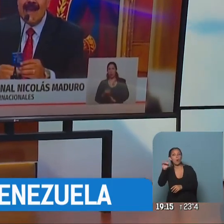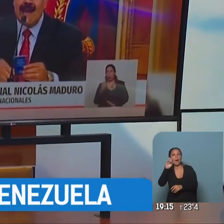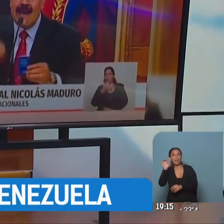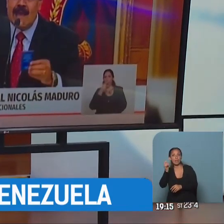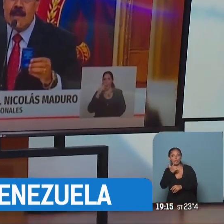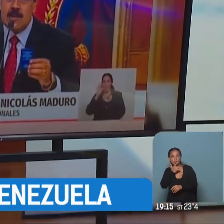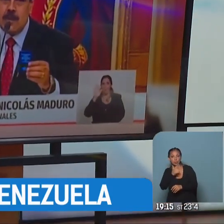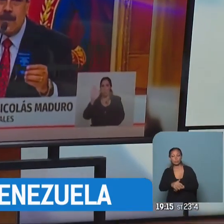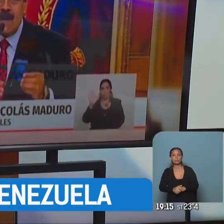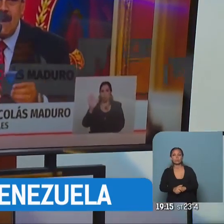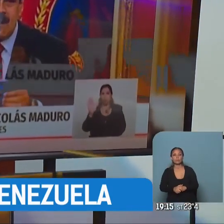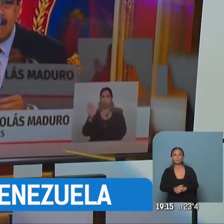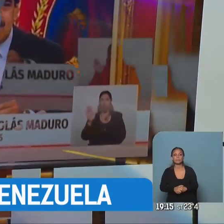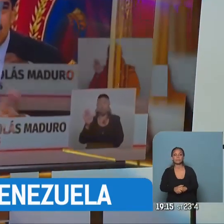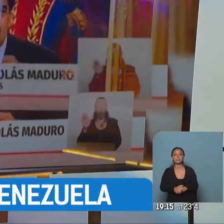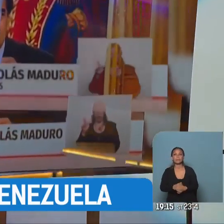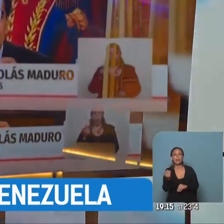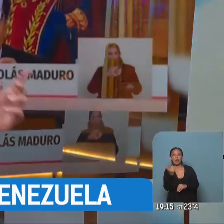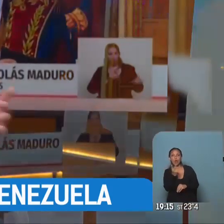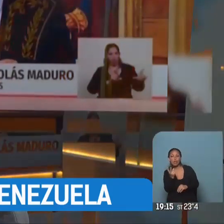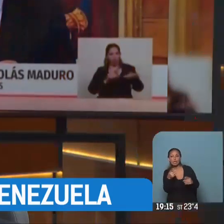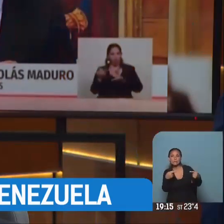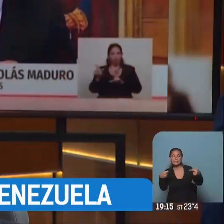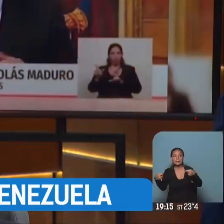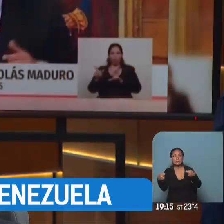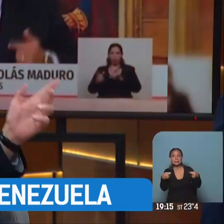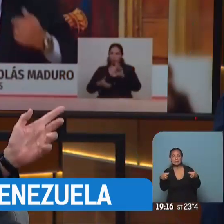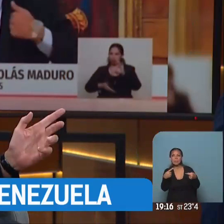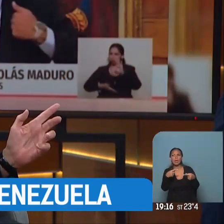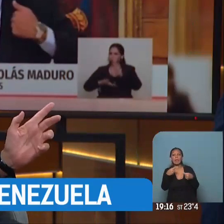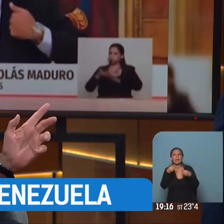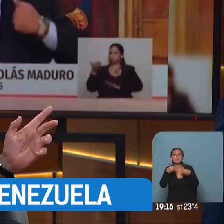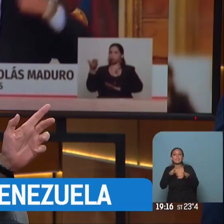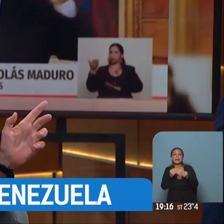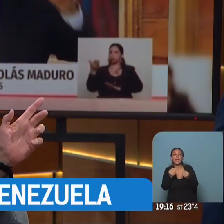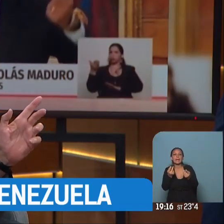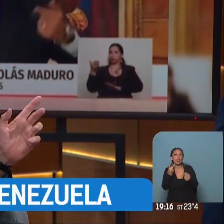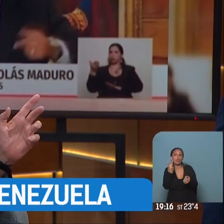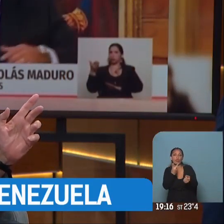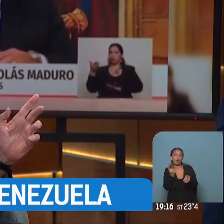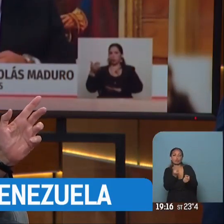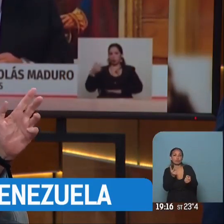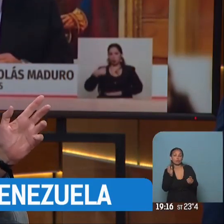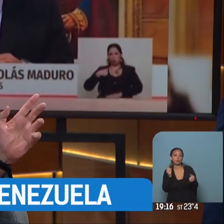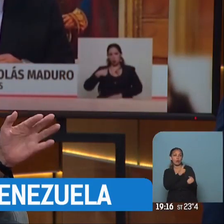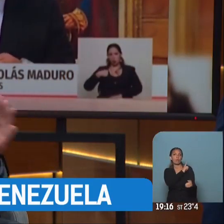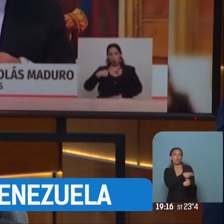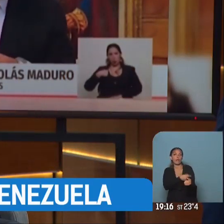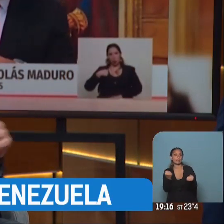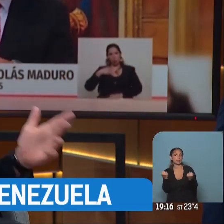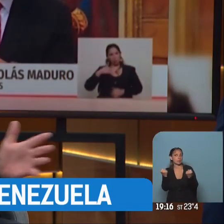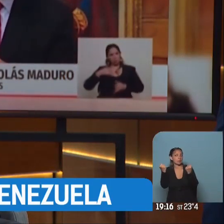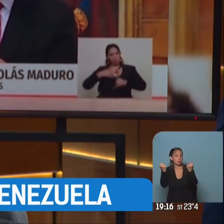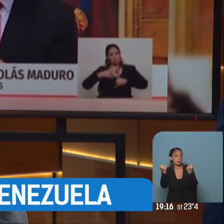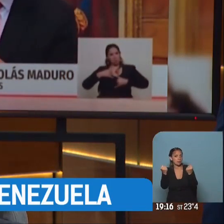a Juan Guaidó, en los que el punto de partida es que hay una nueva relación de fuerzas en Venezuela después